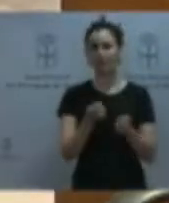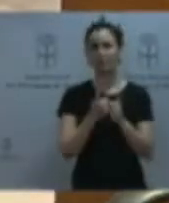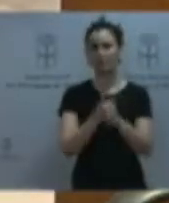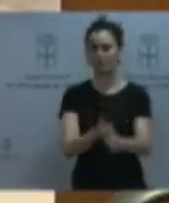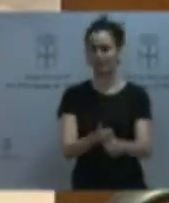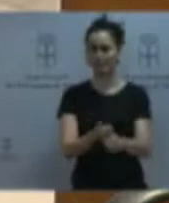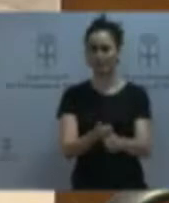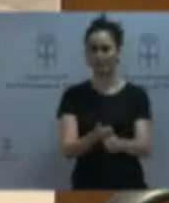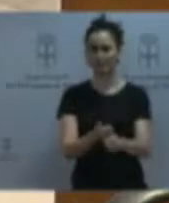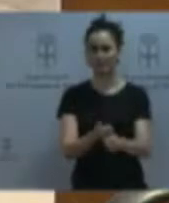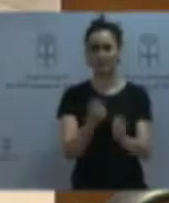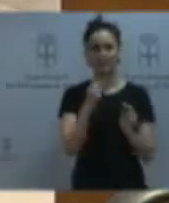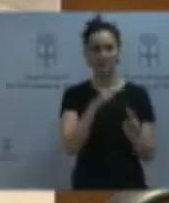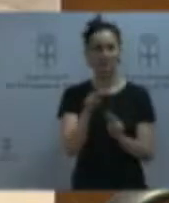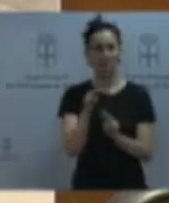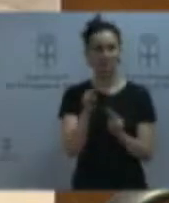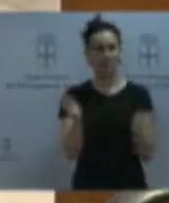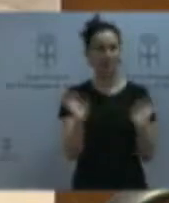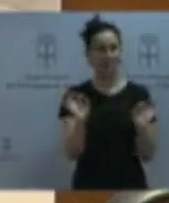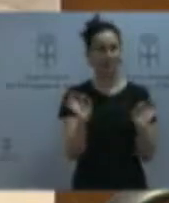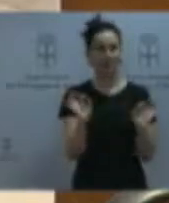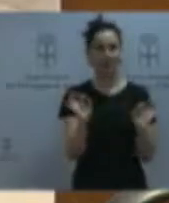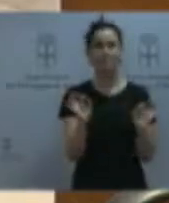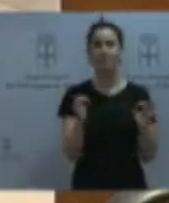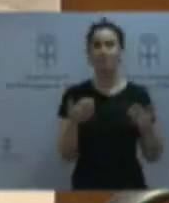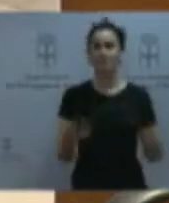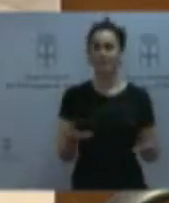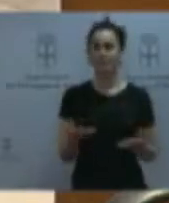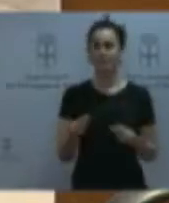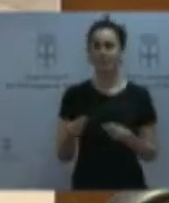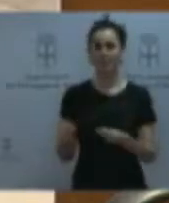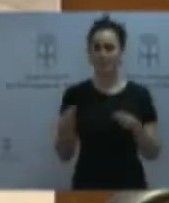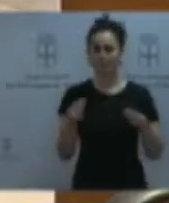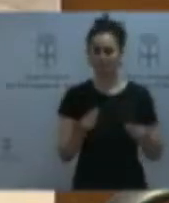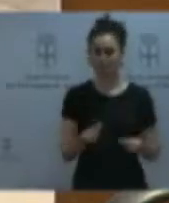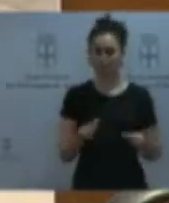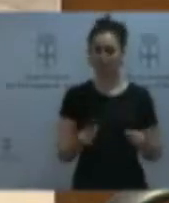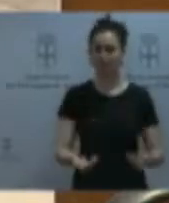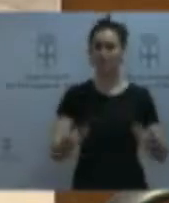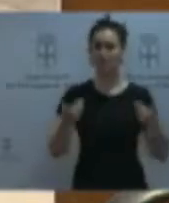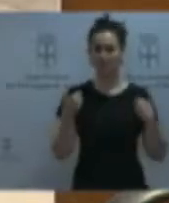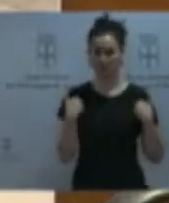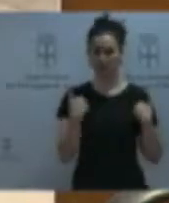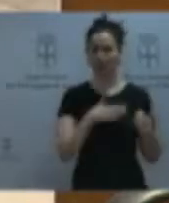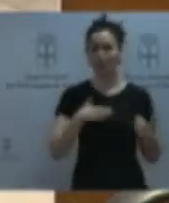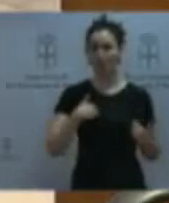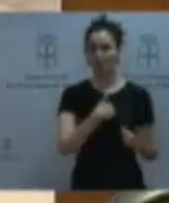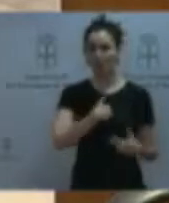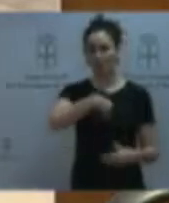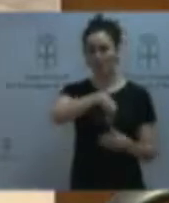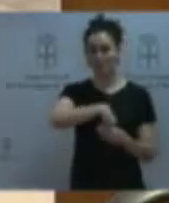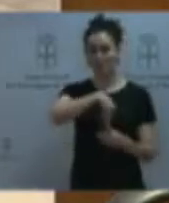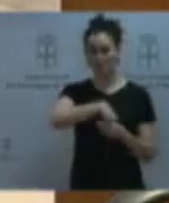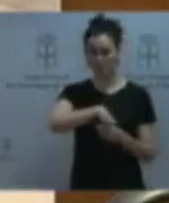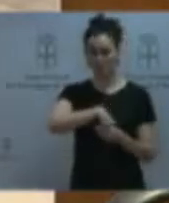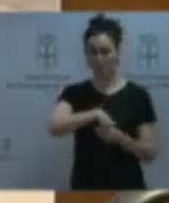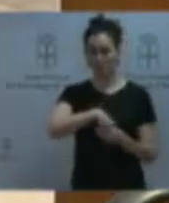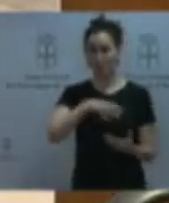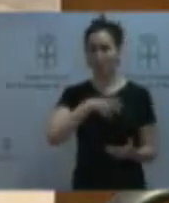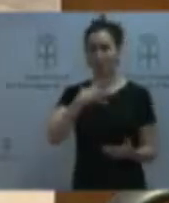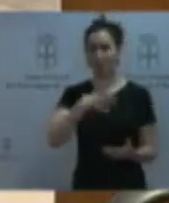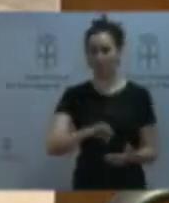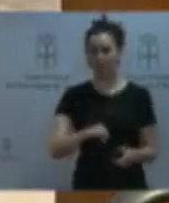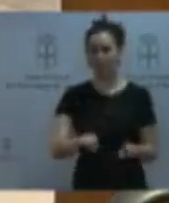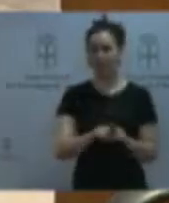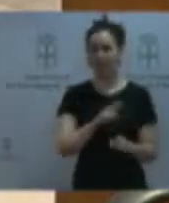respecto. Los papeles, competencias, funciones, composición y potestades de la Comisión de Valoración quedan perfectamente